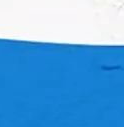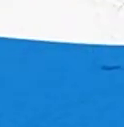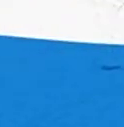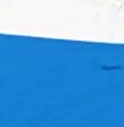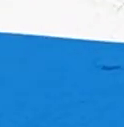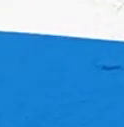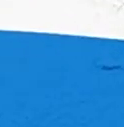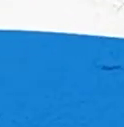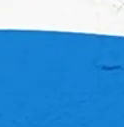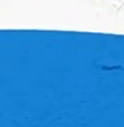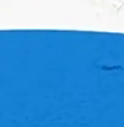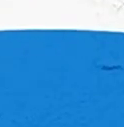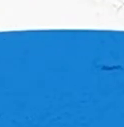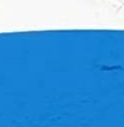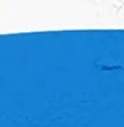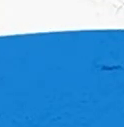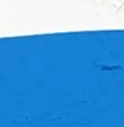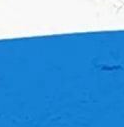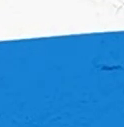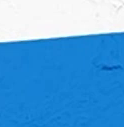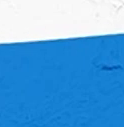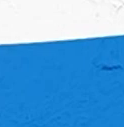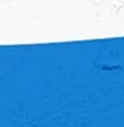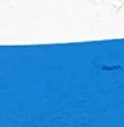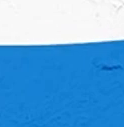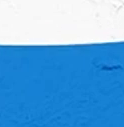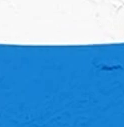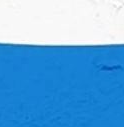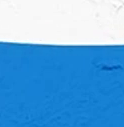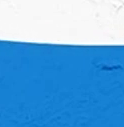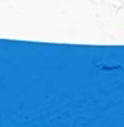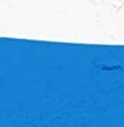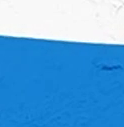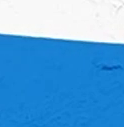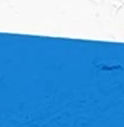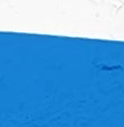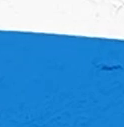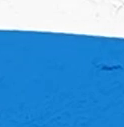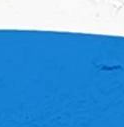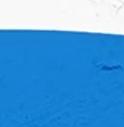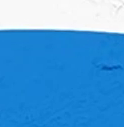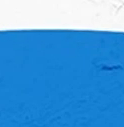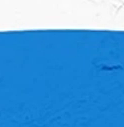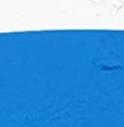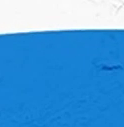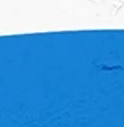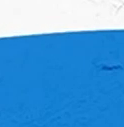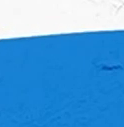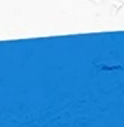Juega creyendo que será posible. Esto fue el sorteo Loto.